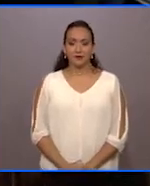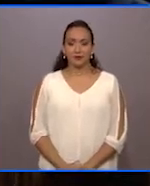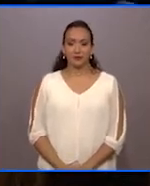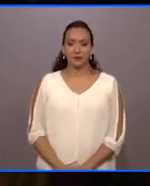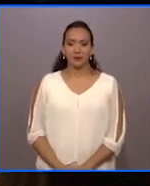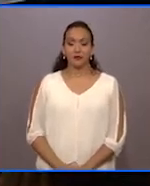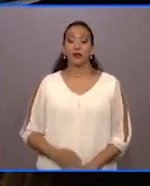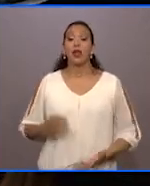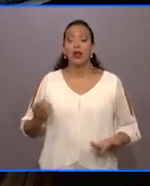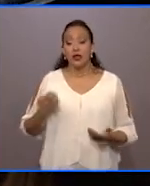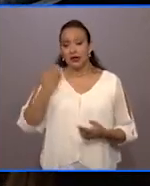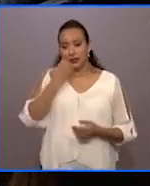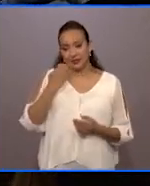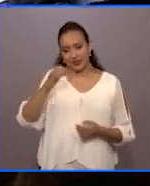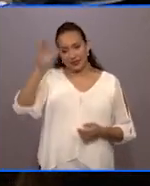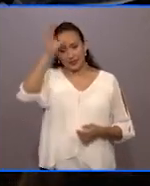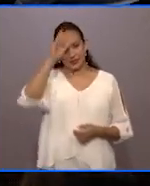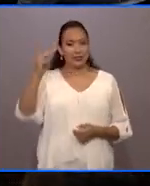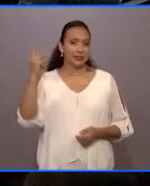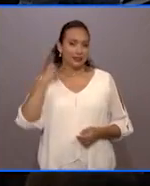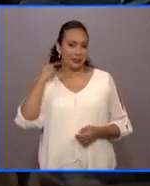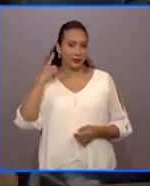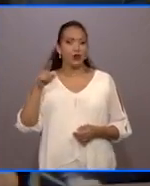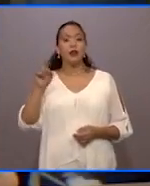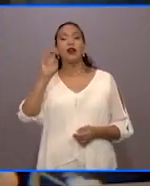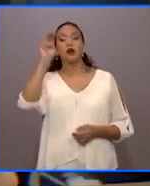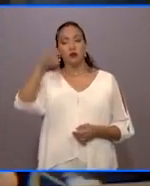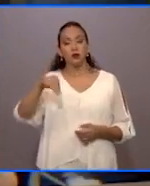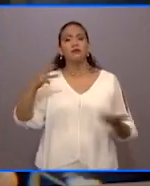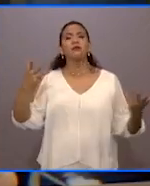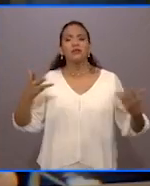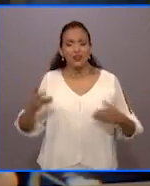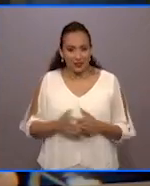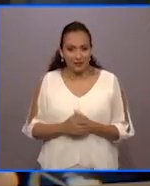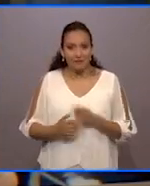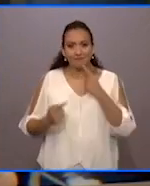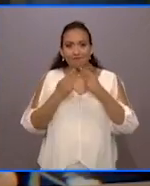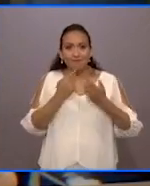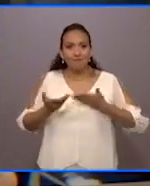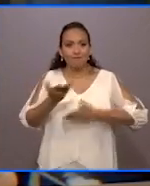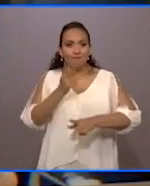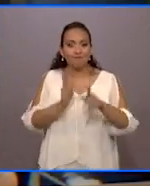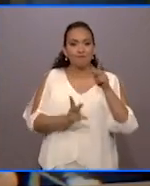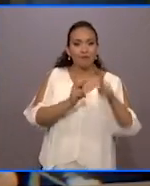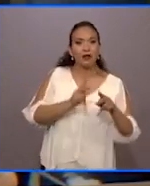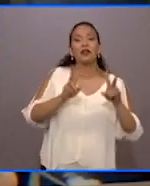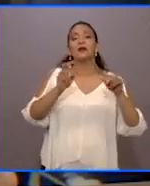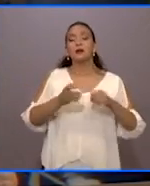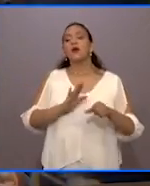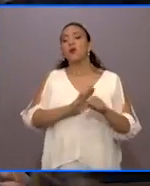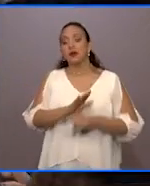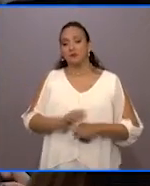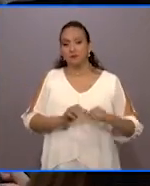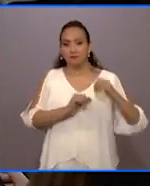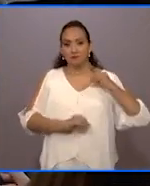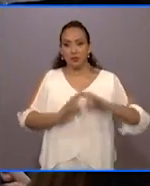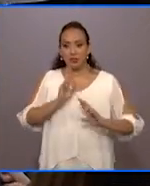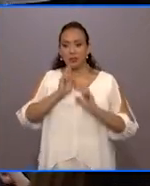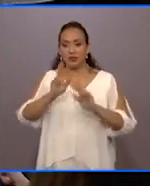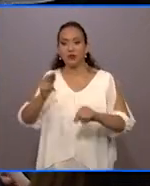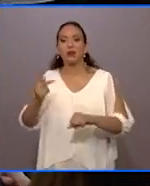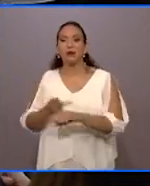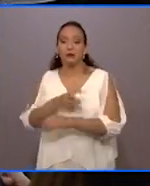En la Facultad de Ciencias Políticas y Sociales de la UNAM se realizó la mesa de discusión, la respuesta del Poder Judicial ante la